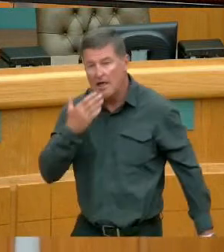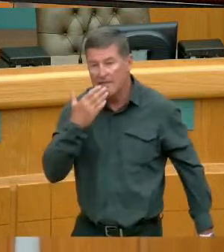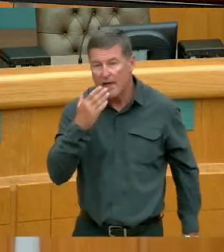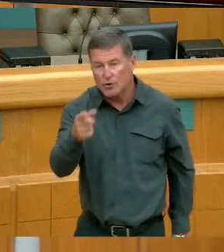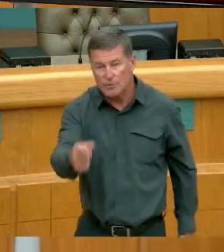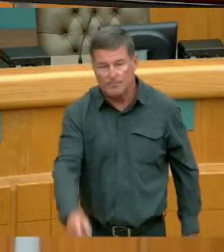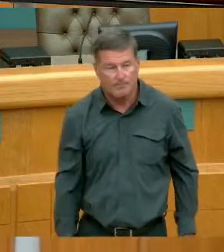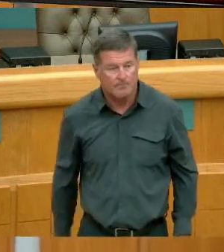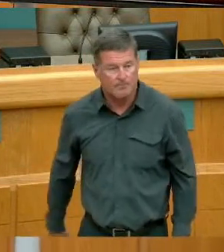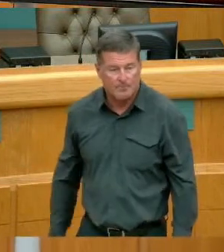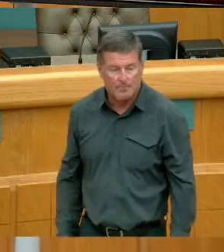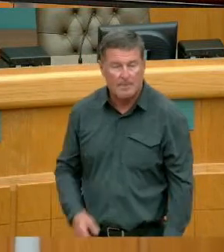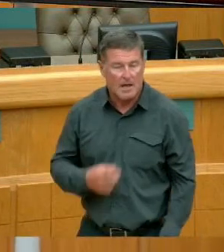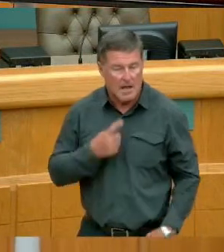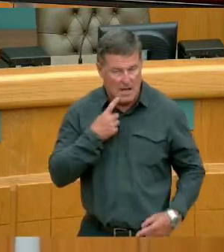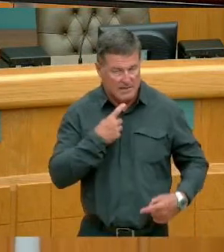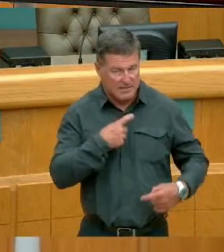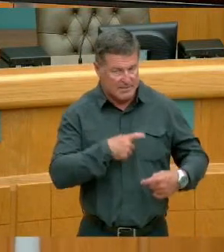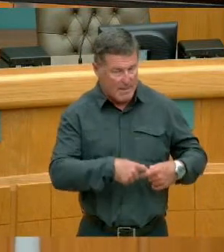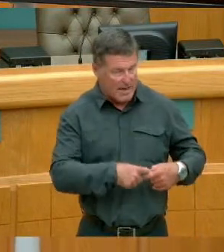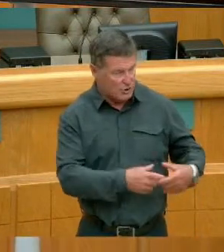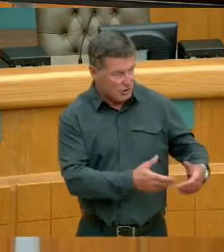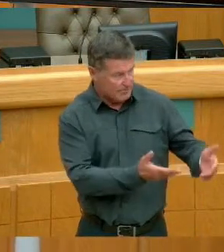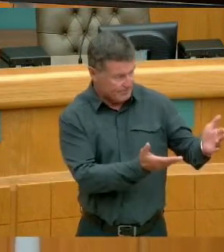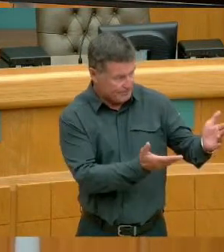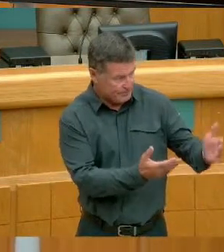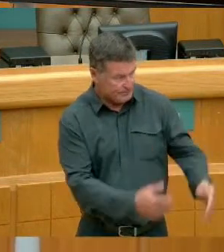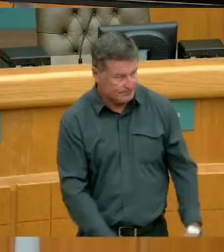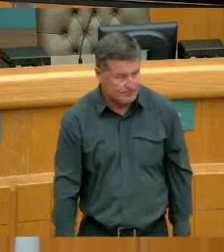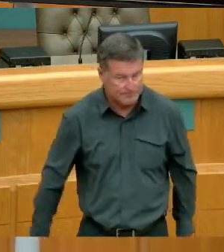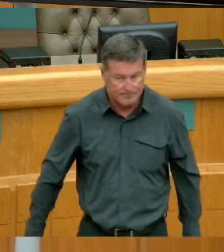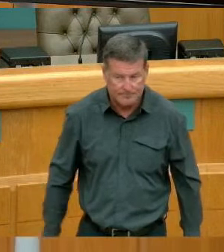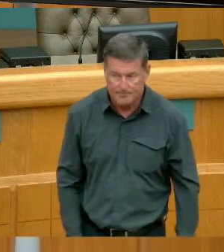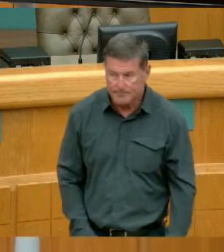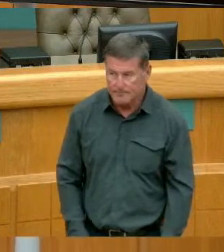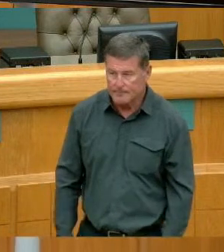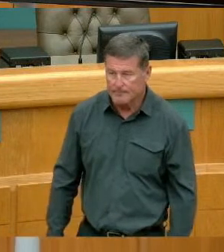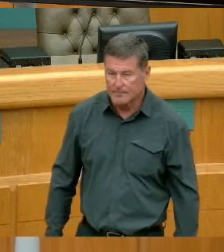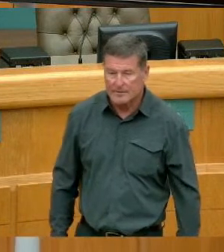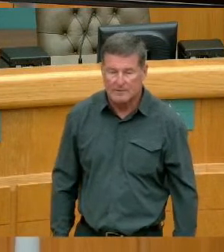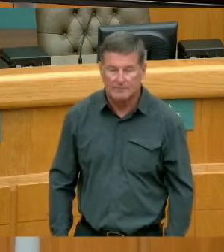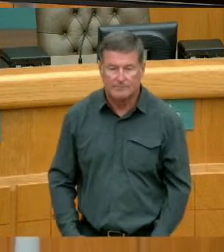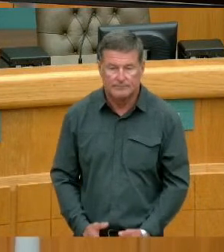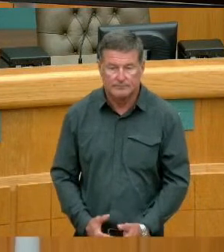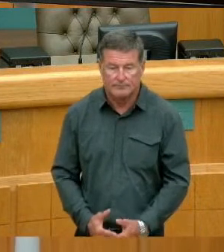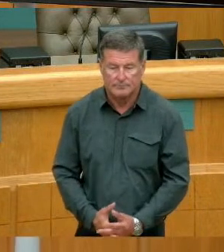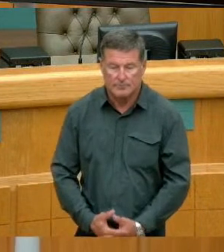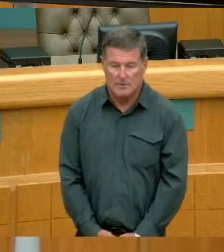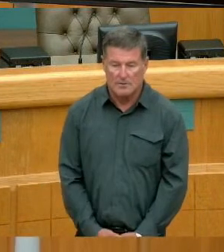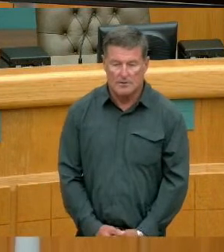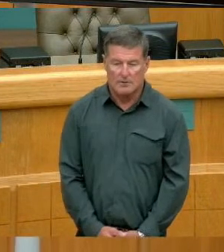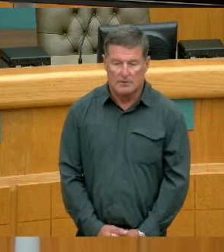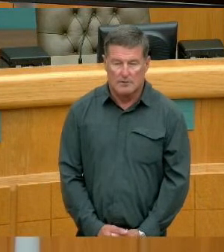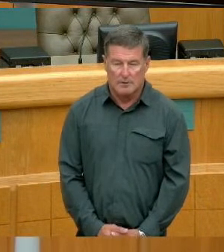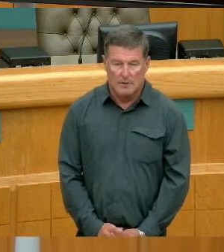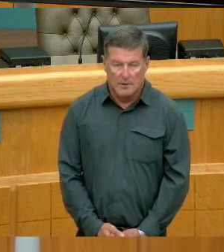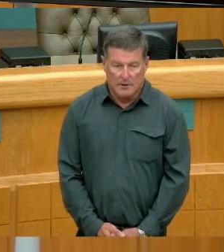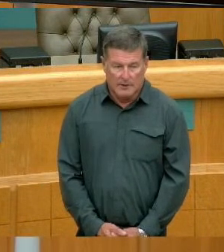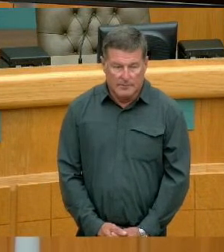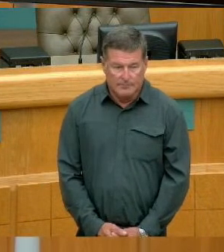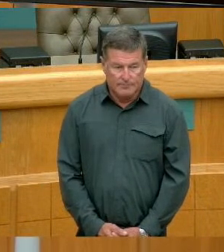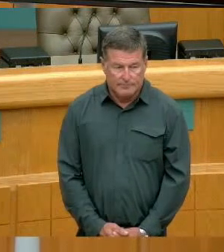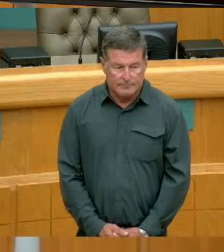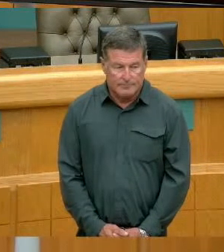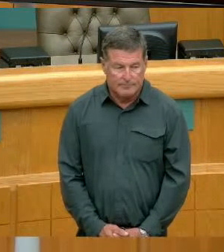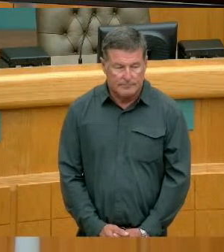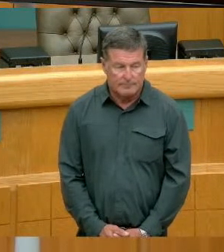En resumen, 274 casos el día de hoy son muchos para un solo día. Es importante que se quede en su casa si está enfermo, si es parte de la